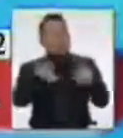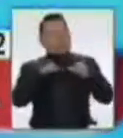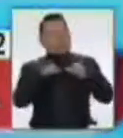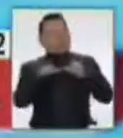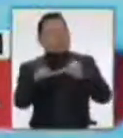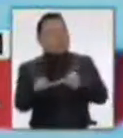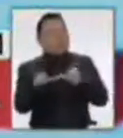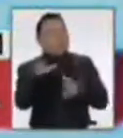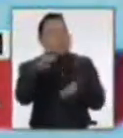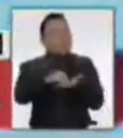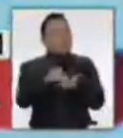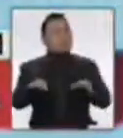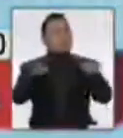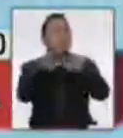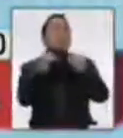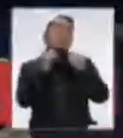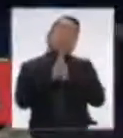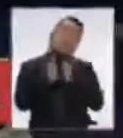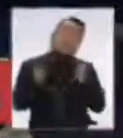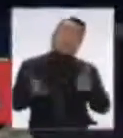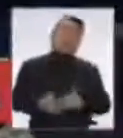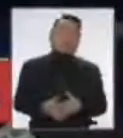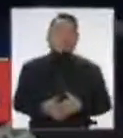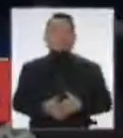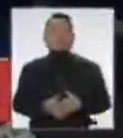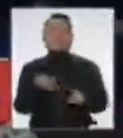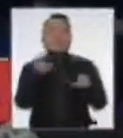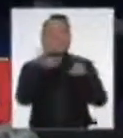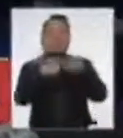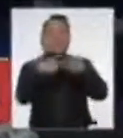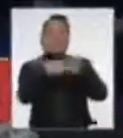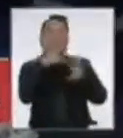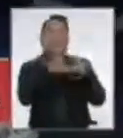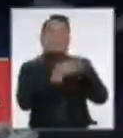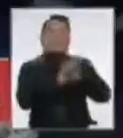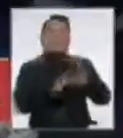que vas a poder asumir un cargo más importante? Por favor. Tiempo. Gracias, señora Fujimori.